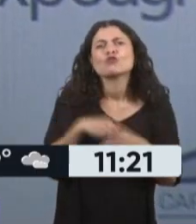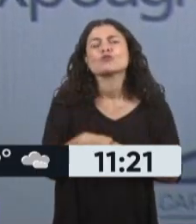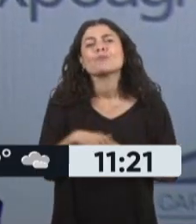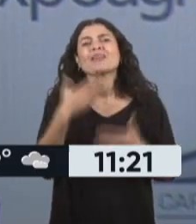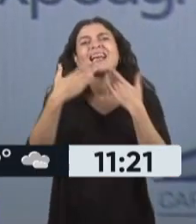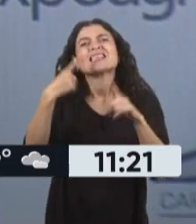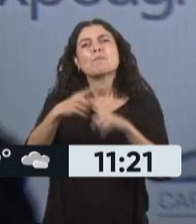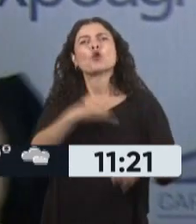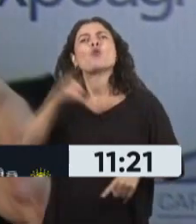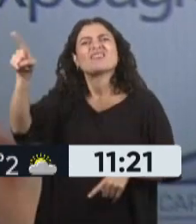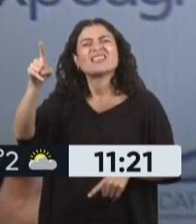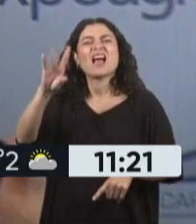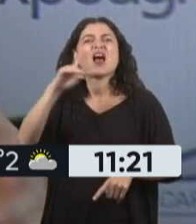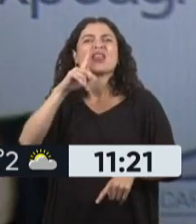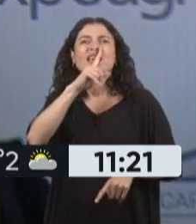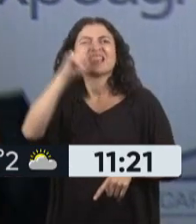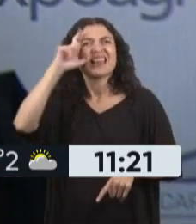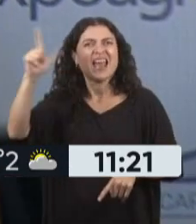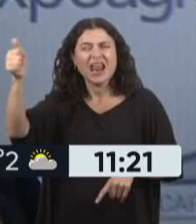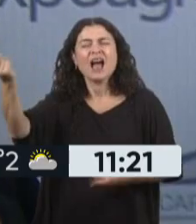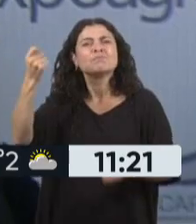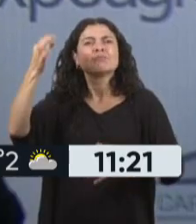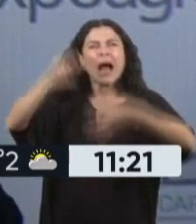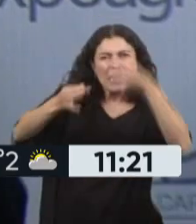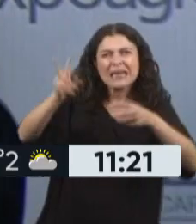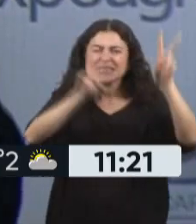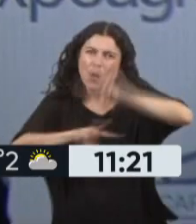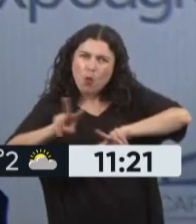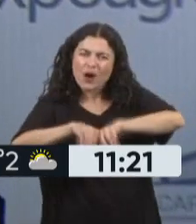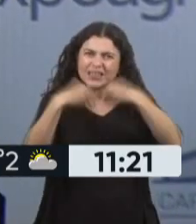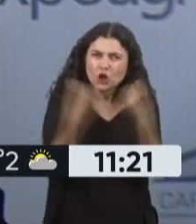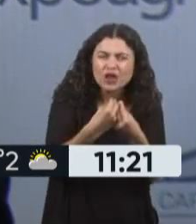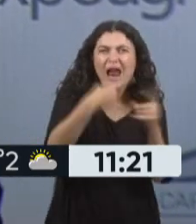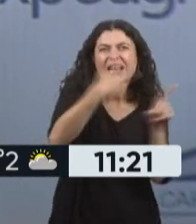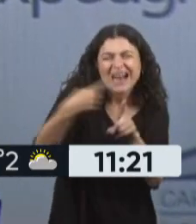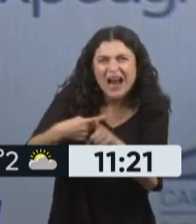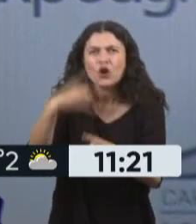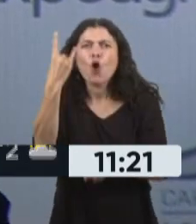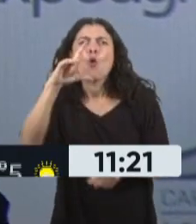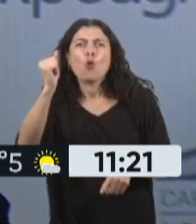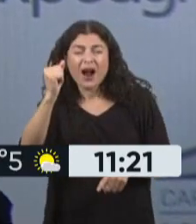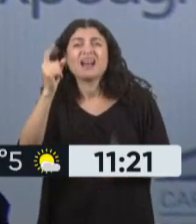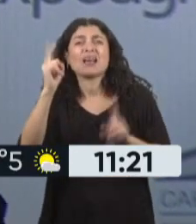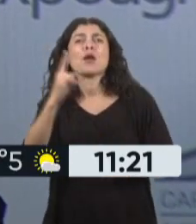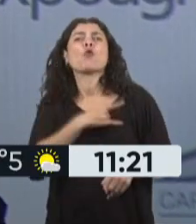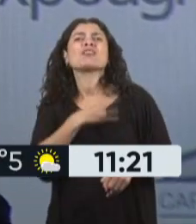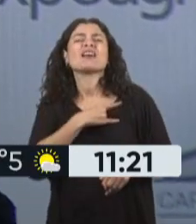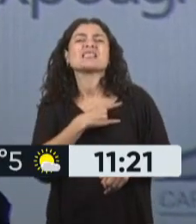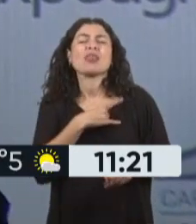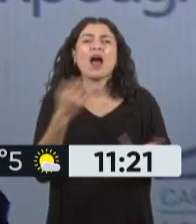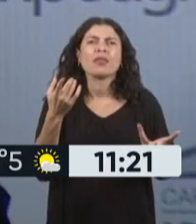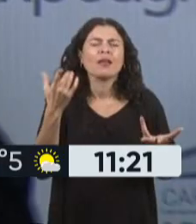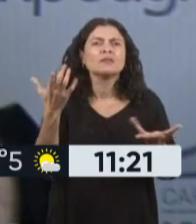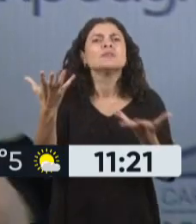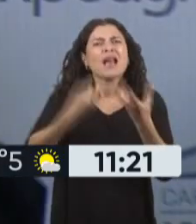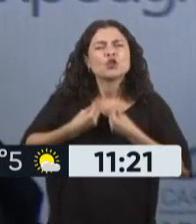Universidad Torcuato Di Tella, que metodológicamente es igual a lo que hace La Plata, lo que hace la UCA y lo que hacemos nosotros en Capital